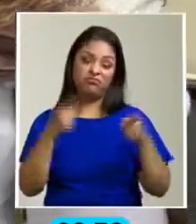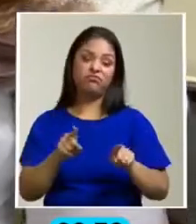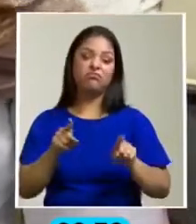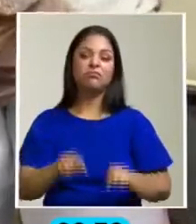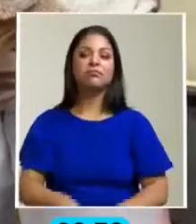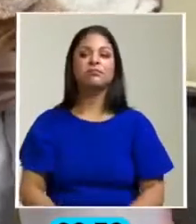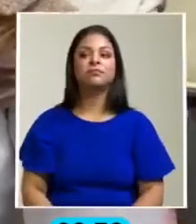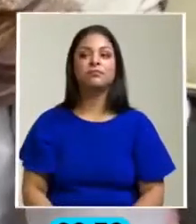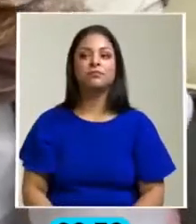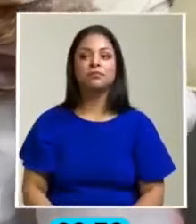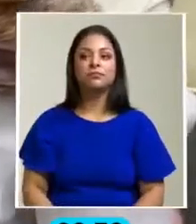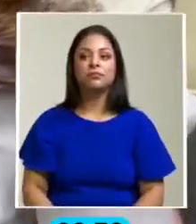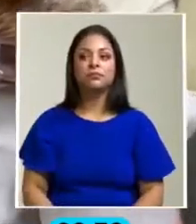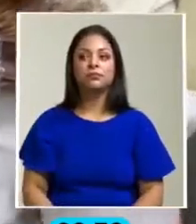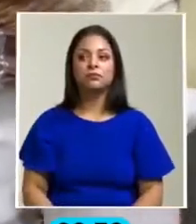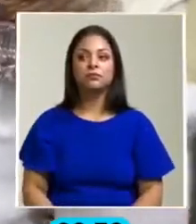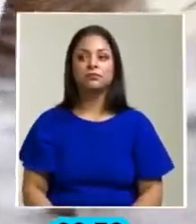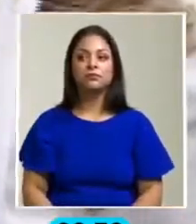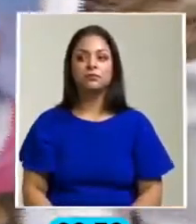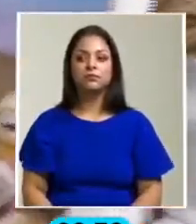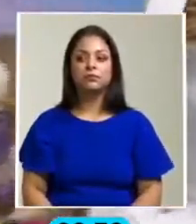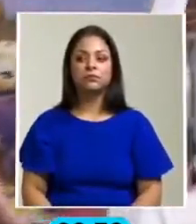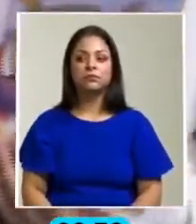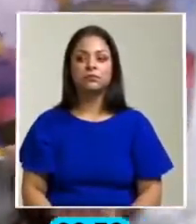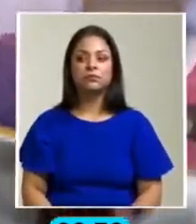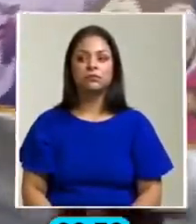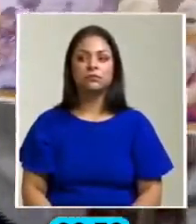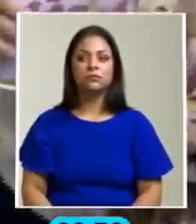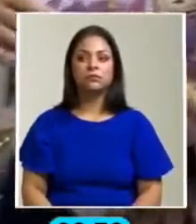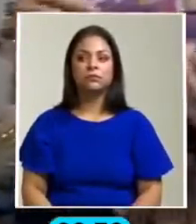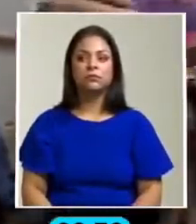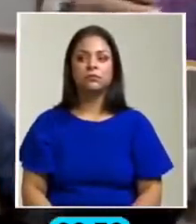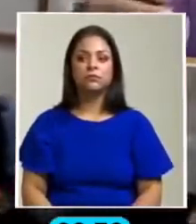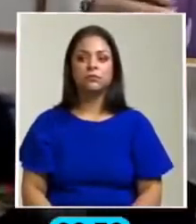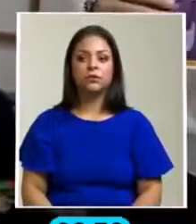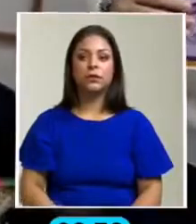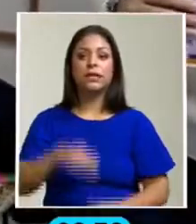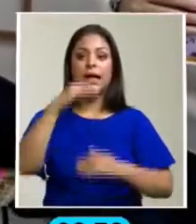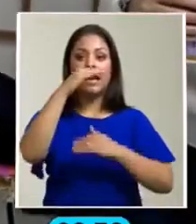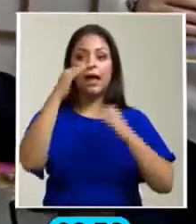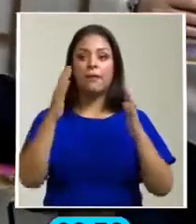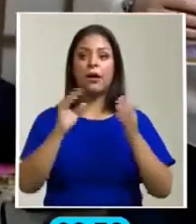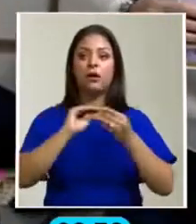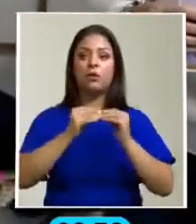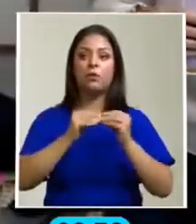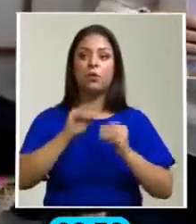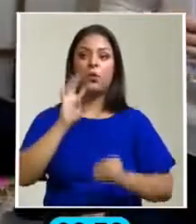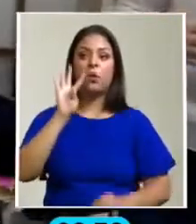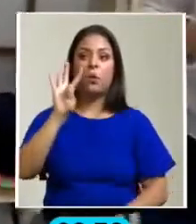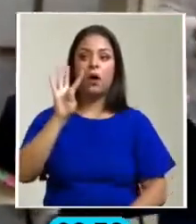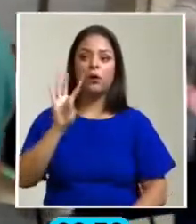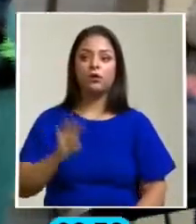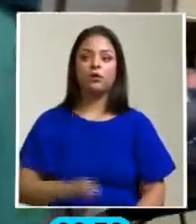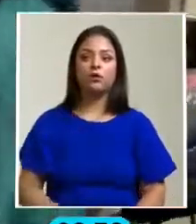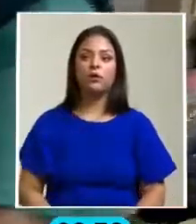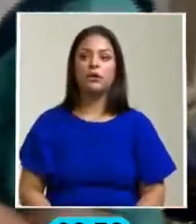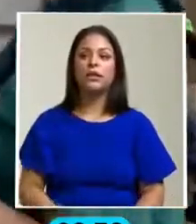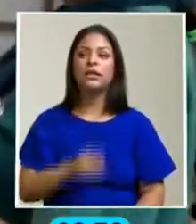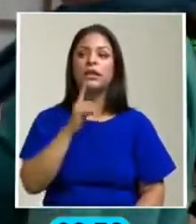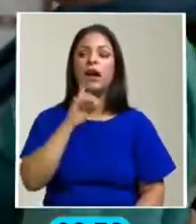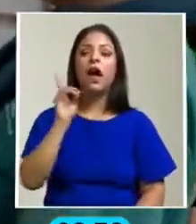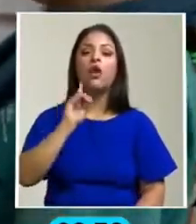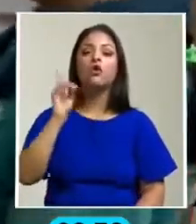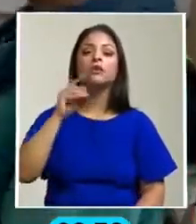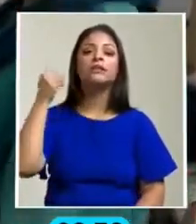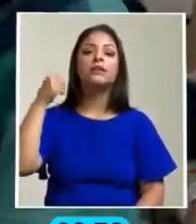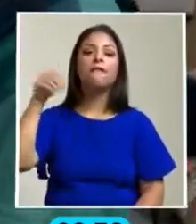la lámina número 4 de nuestro cuento de la danza en pasarela. Muy Sofi, bien. ¿Y para dónde se fue la danza? ¿Para la